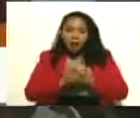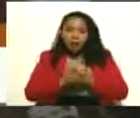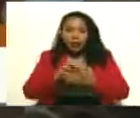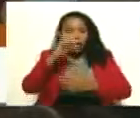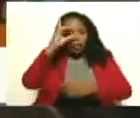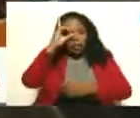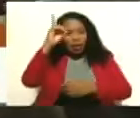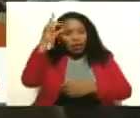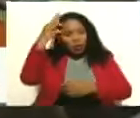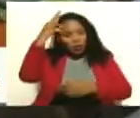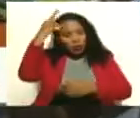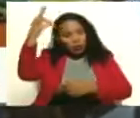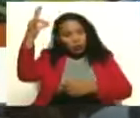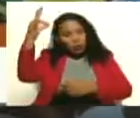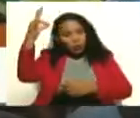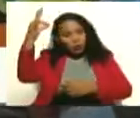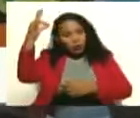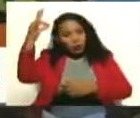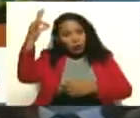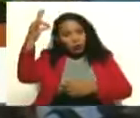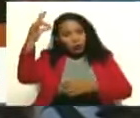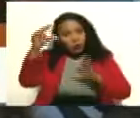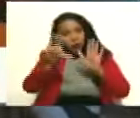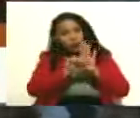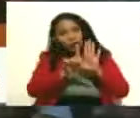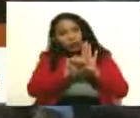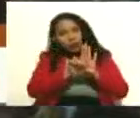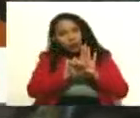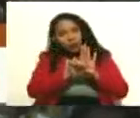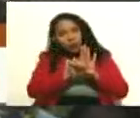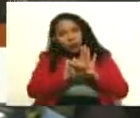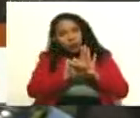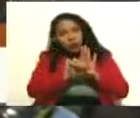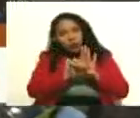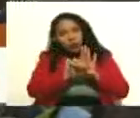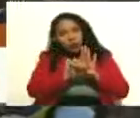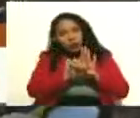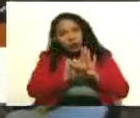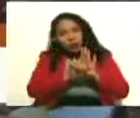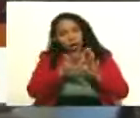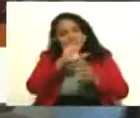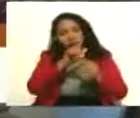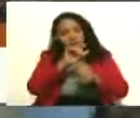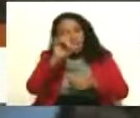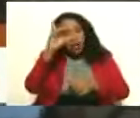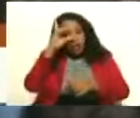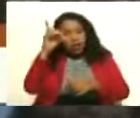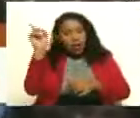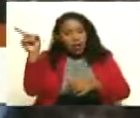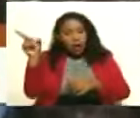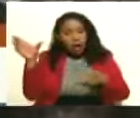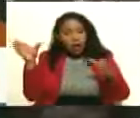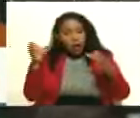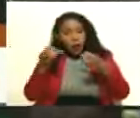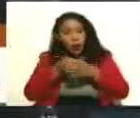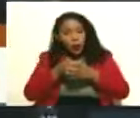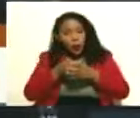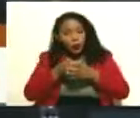Consejo Legislativo, a Miguel Salazar está aquí también. Delcy, nuestra vicepresidenta, viene de una reunión con